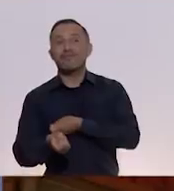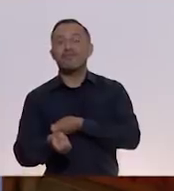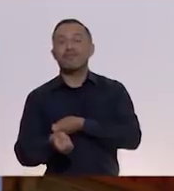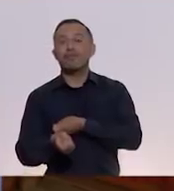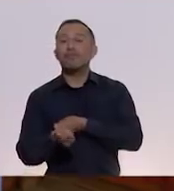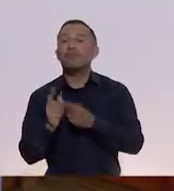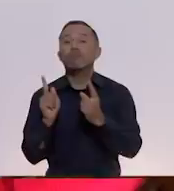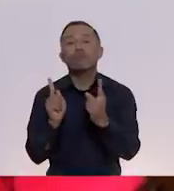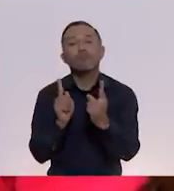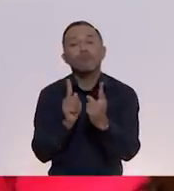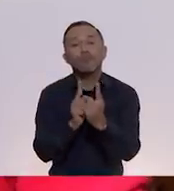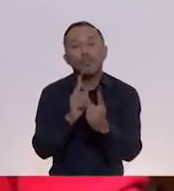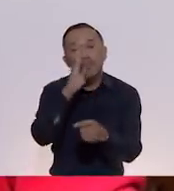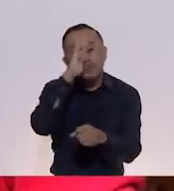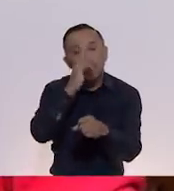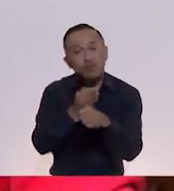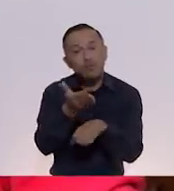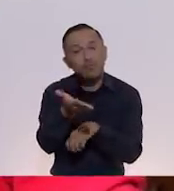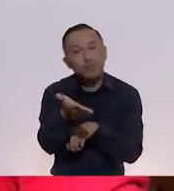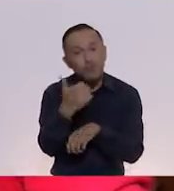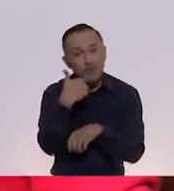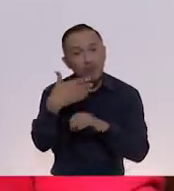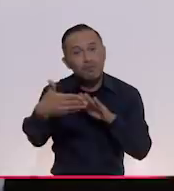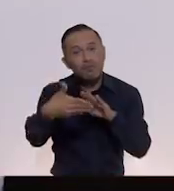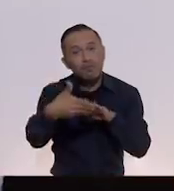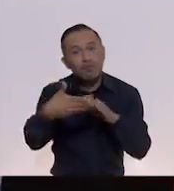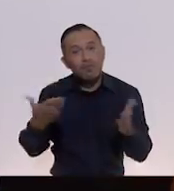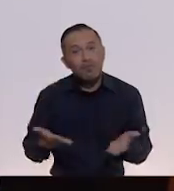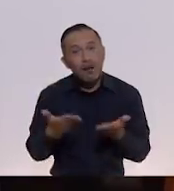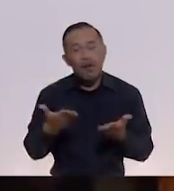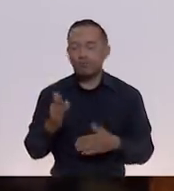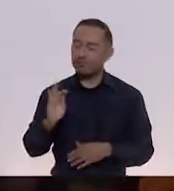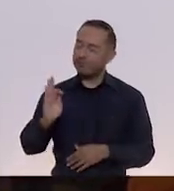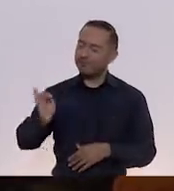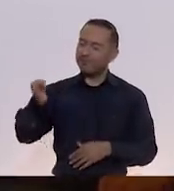Señorita, ¿valerá usted conmigo? Sí, señor. Oh.